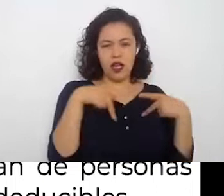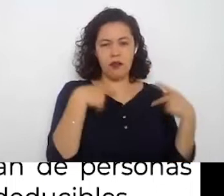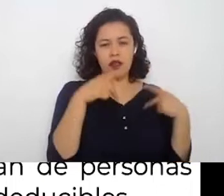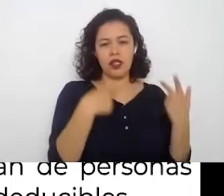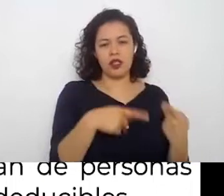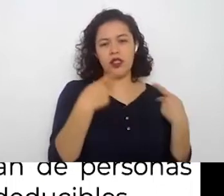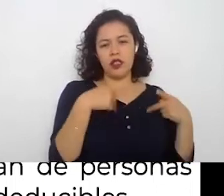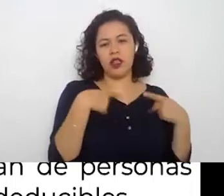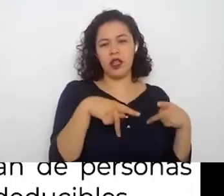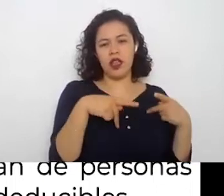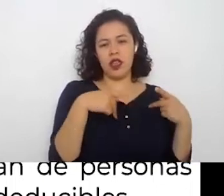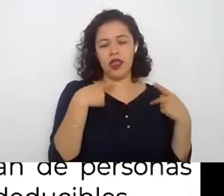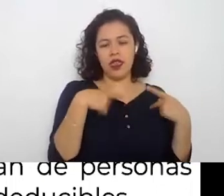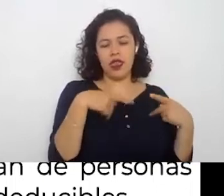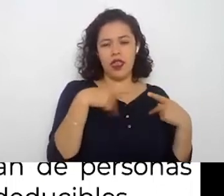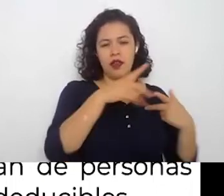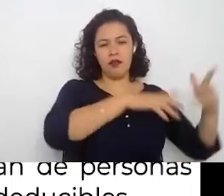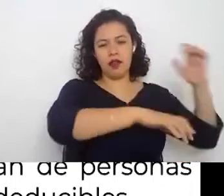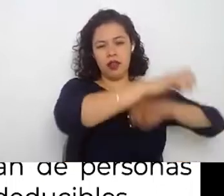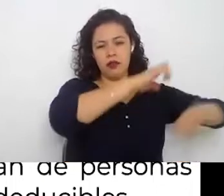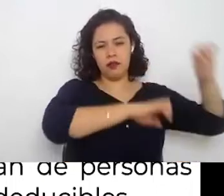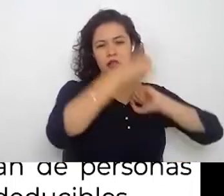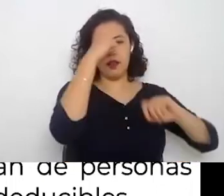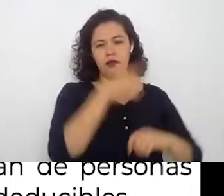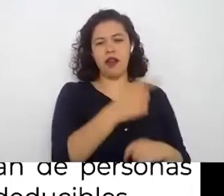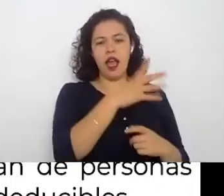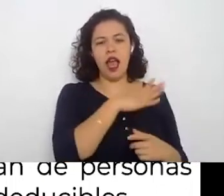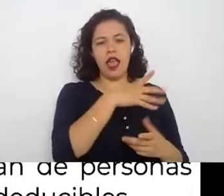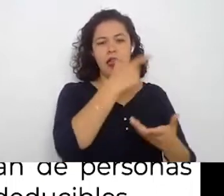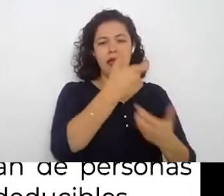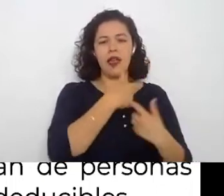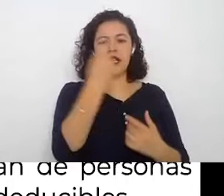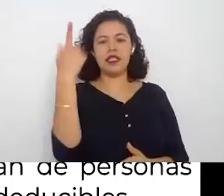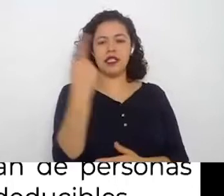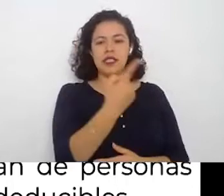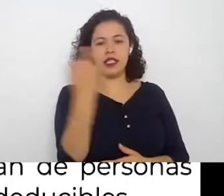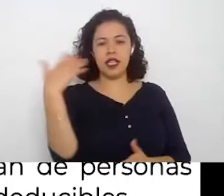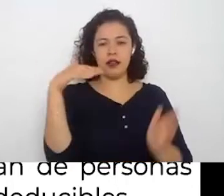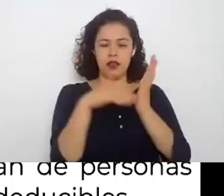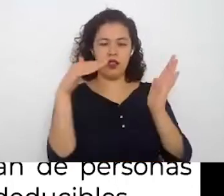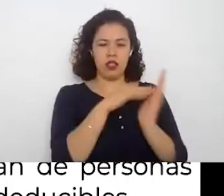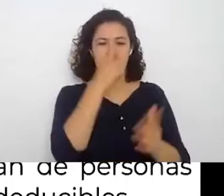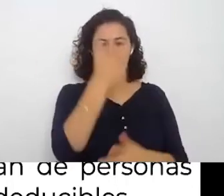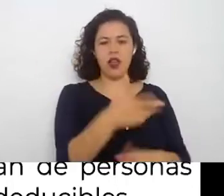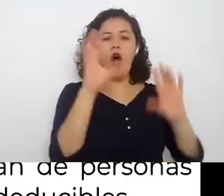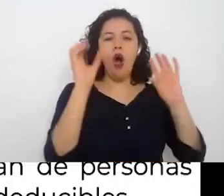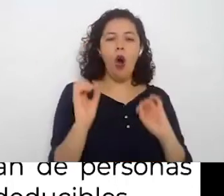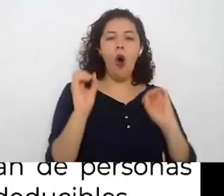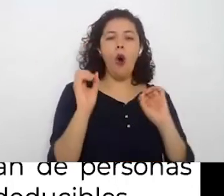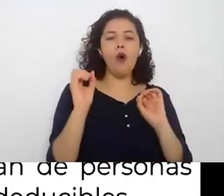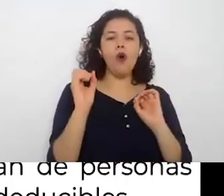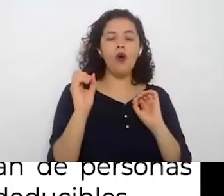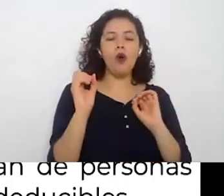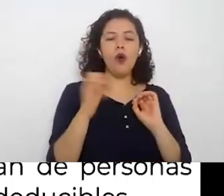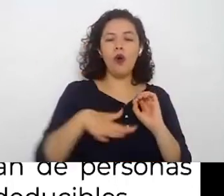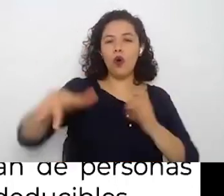ingresos mayores a 100 millones de pesos, si las hay, y un patrimonio mayor de 500